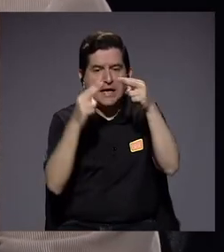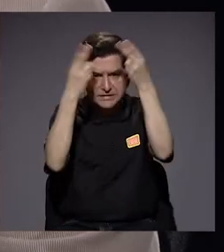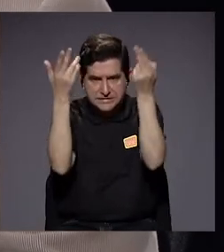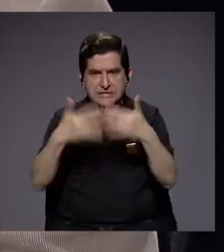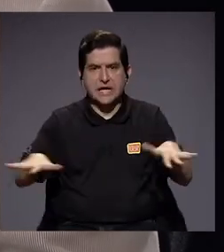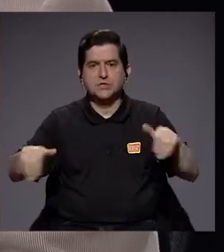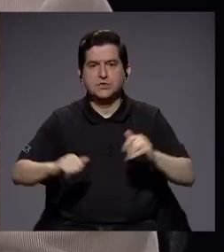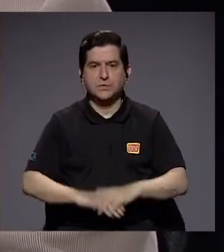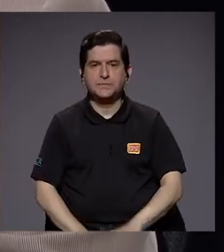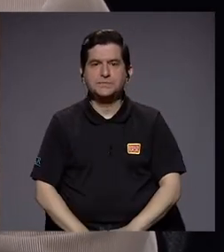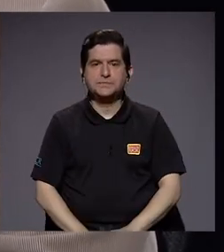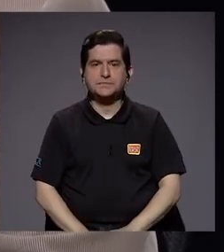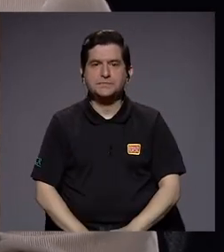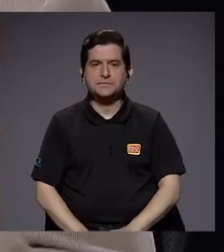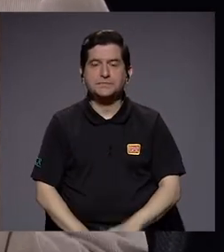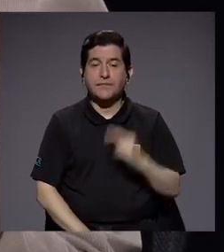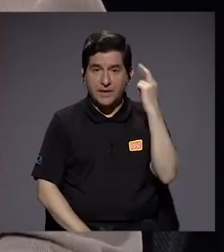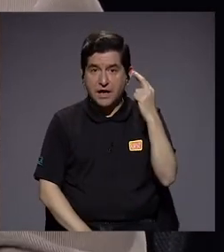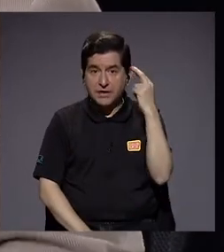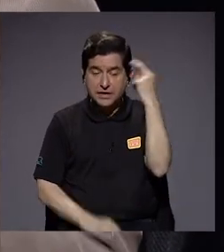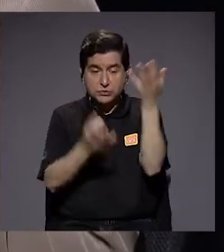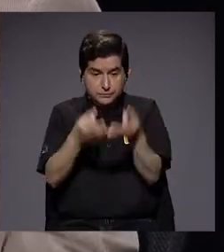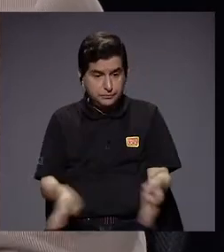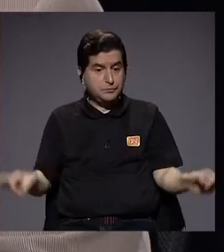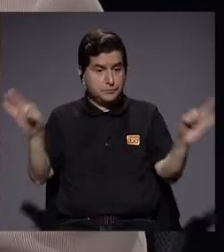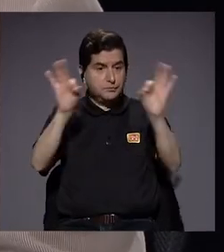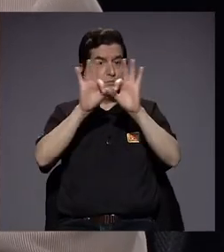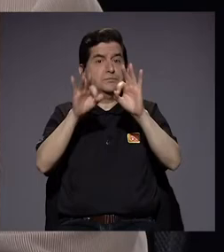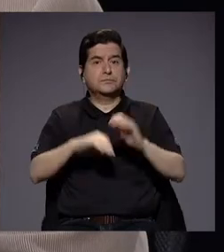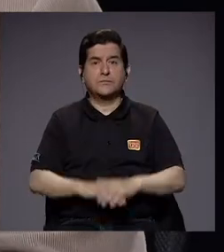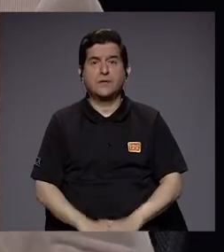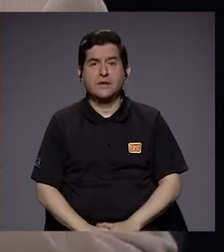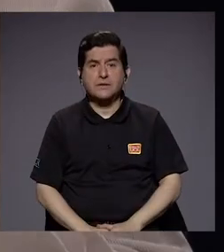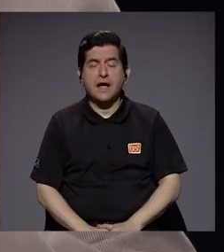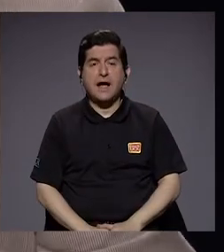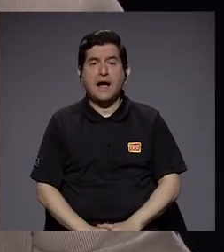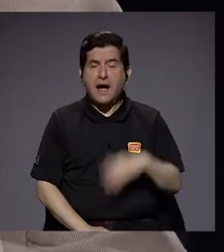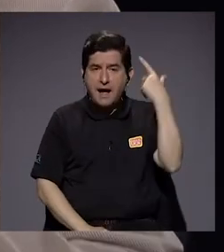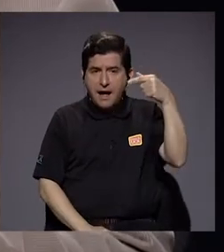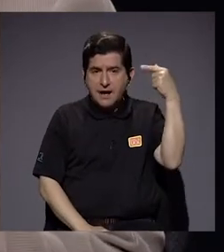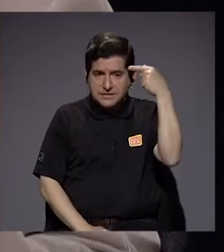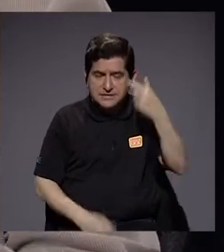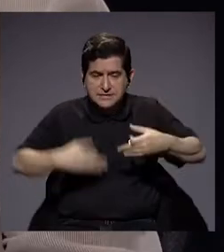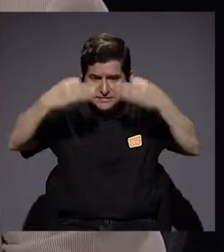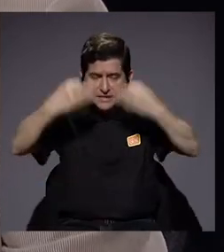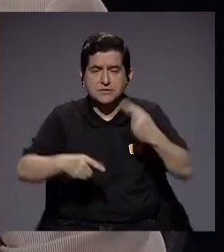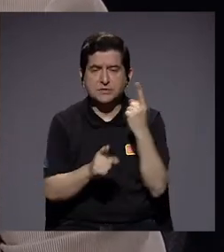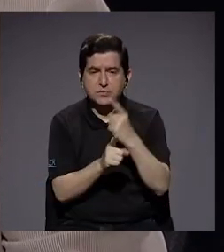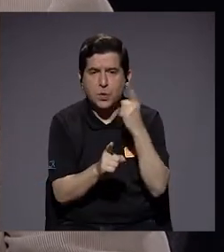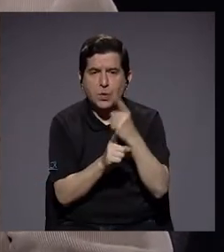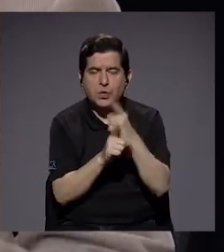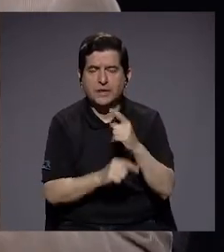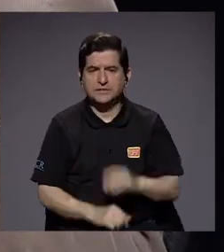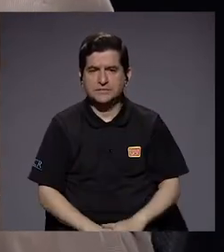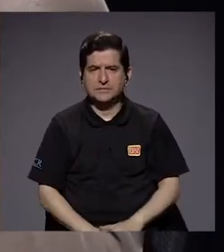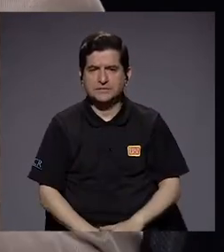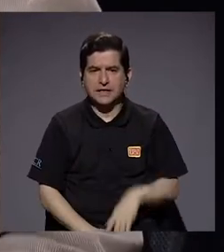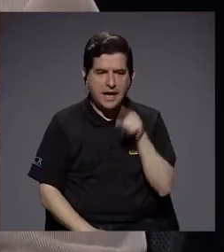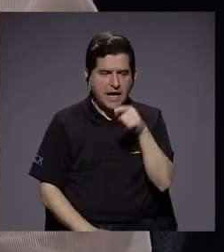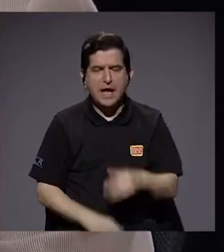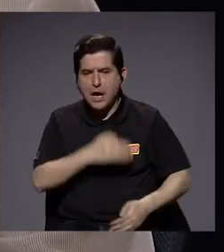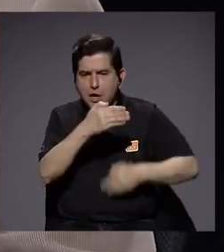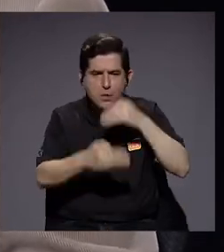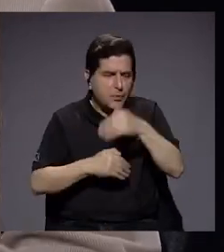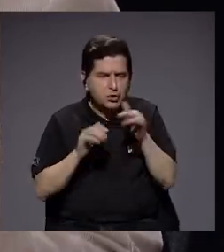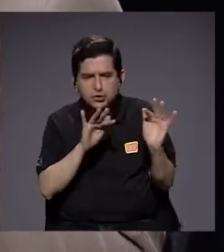al Internet. Entonces, por eso le digo, es importante también entonces que el Estado tome las decisiones oportunas, que digitalice